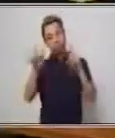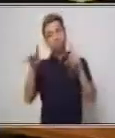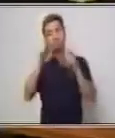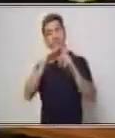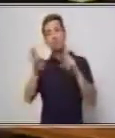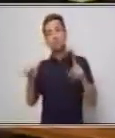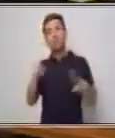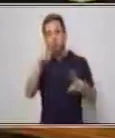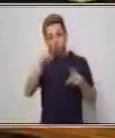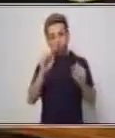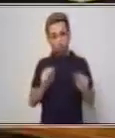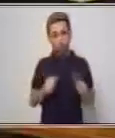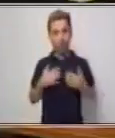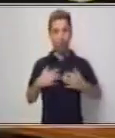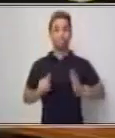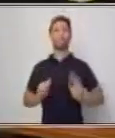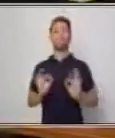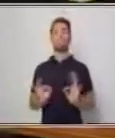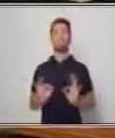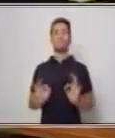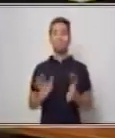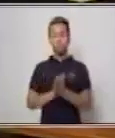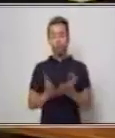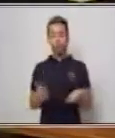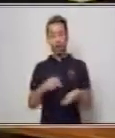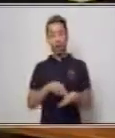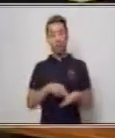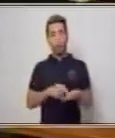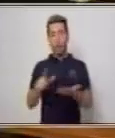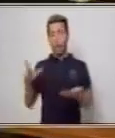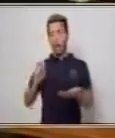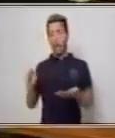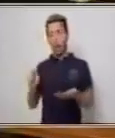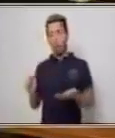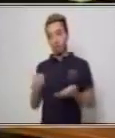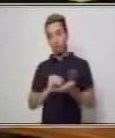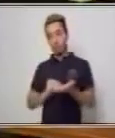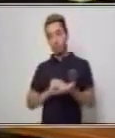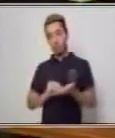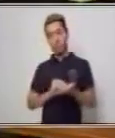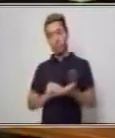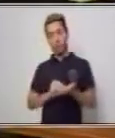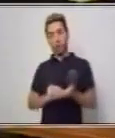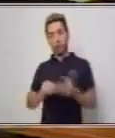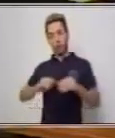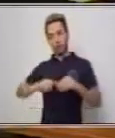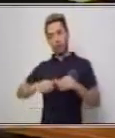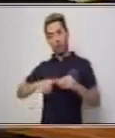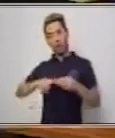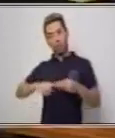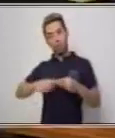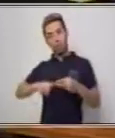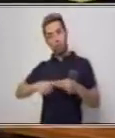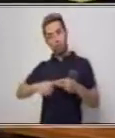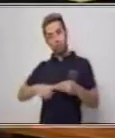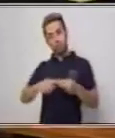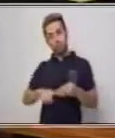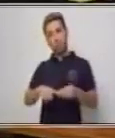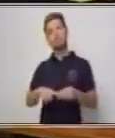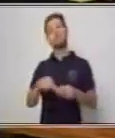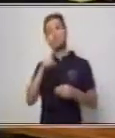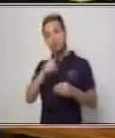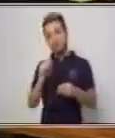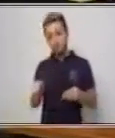a la mano tu cuadernito, que tengas a la mano tu lápiz, tu borrador, tus sacapuntas, tus crayones, para que el desarrollo de la clase